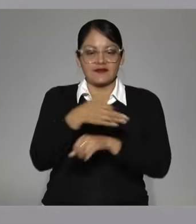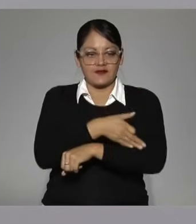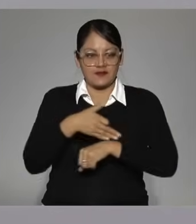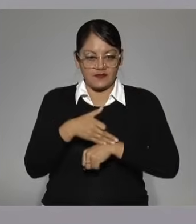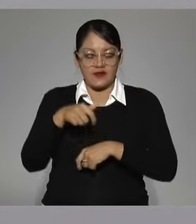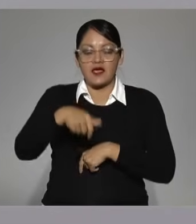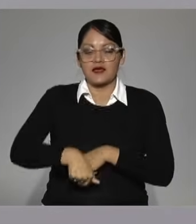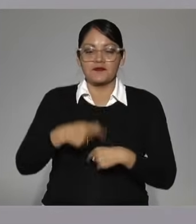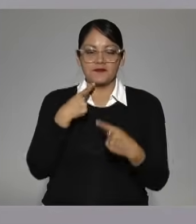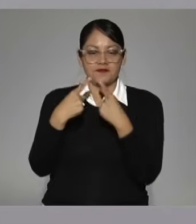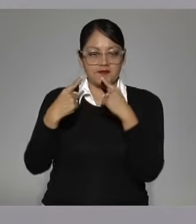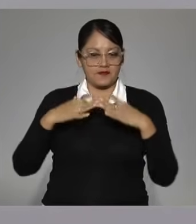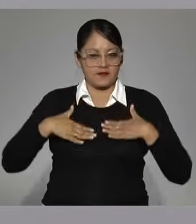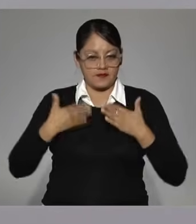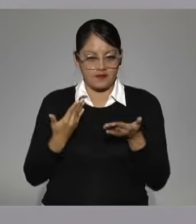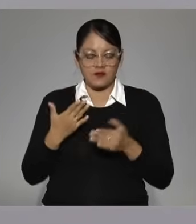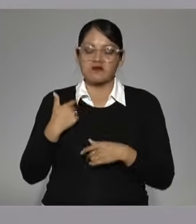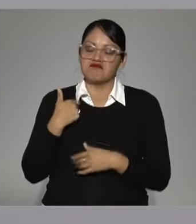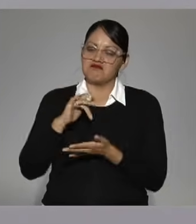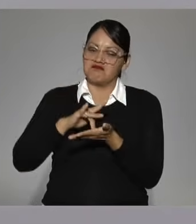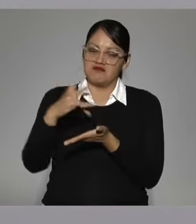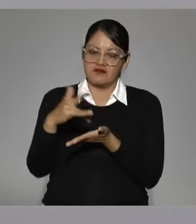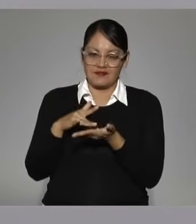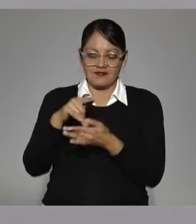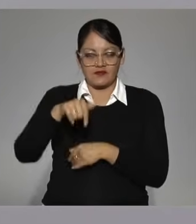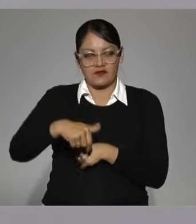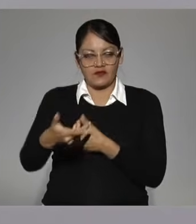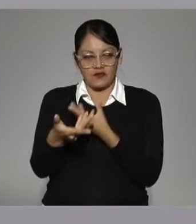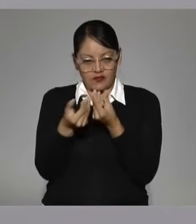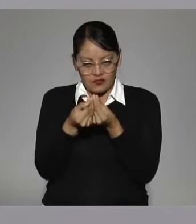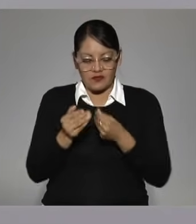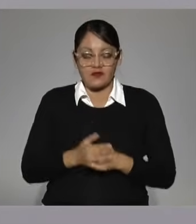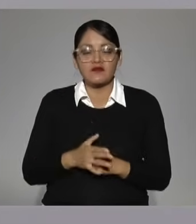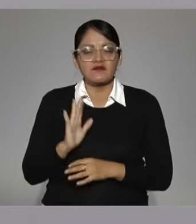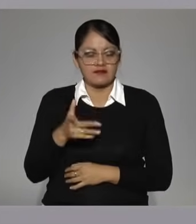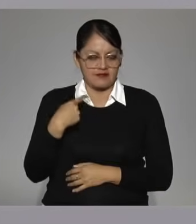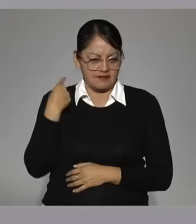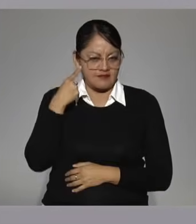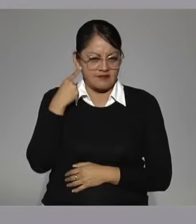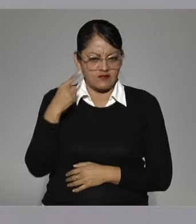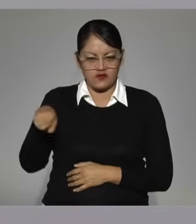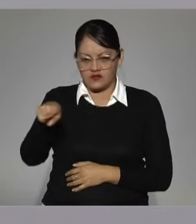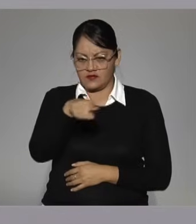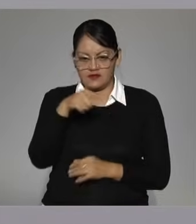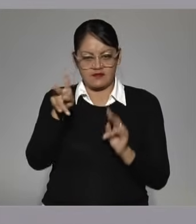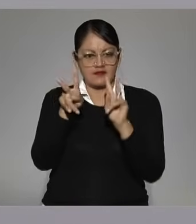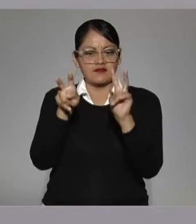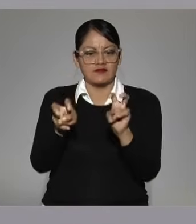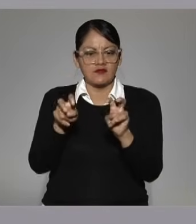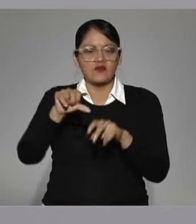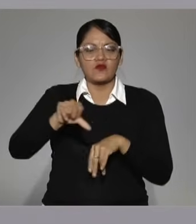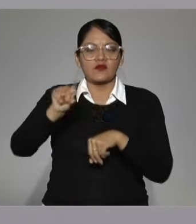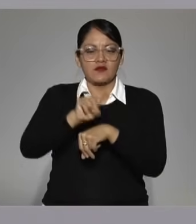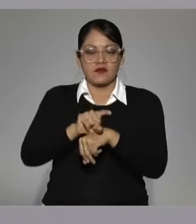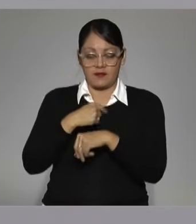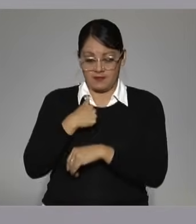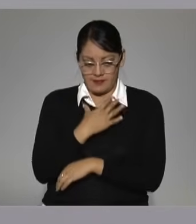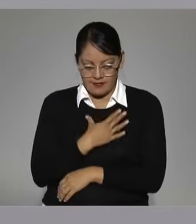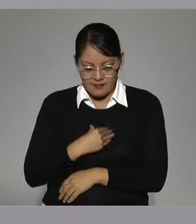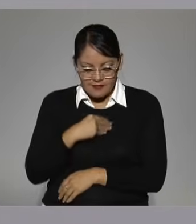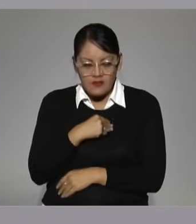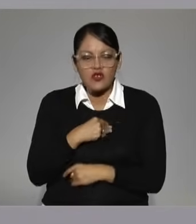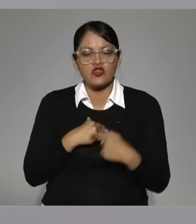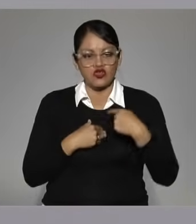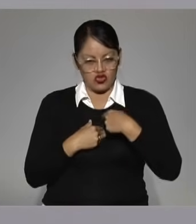aquí en Diálogos en Confianza. Muchísimas gracias por acompañarnos. Ya lo escuchó usted el tema del día de hoy. A mis hijos